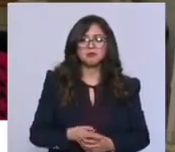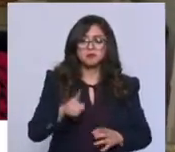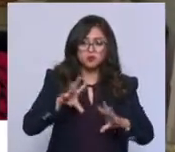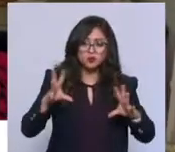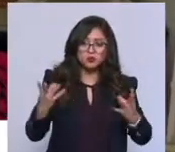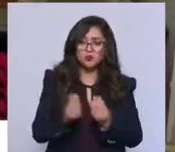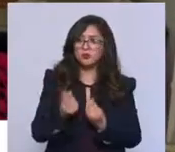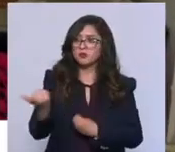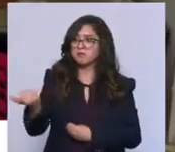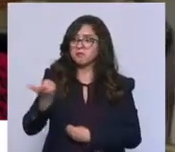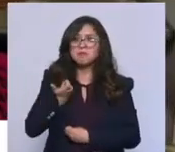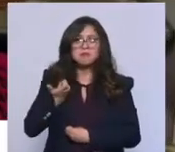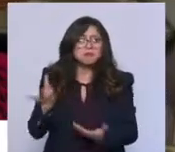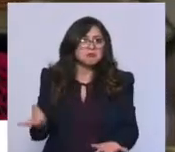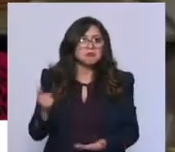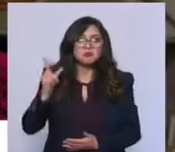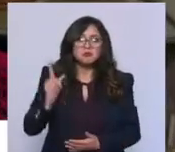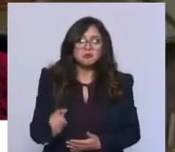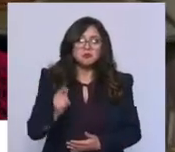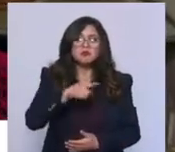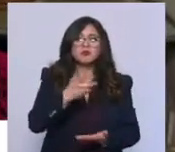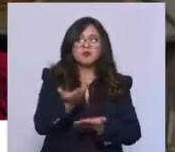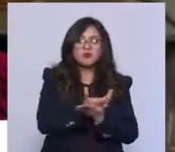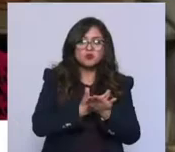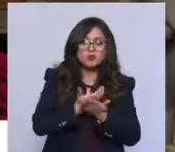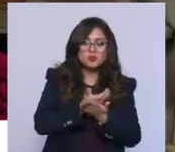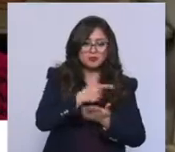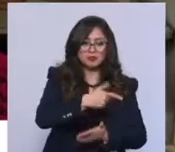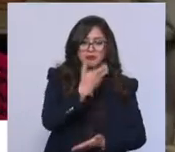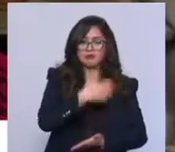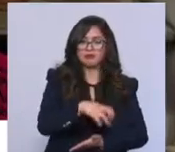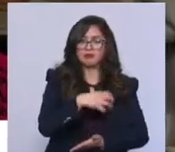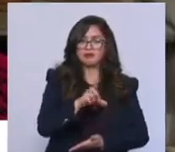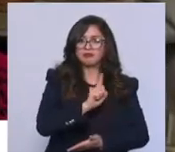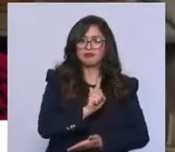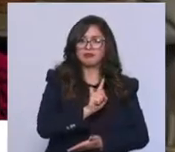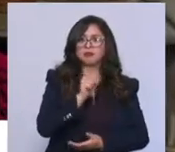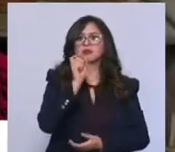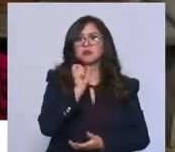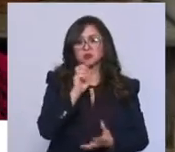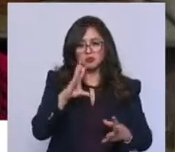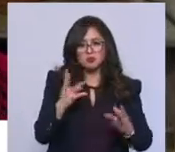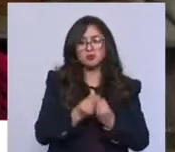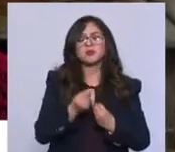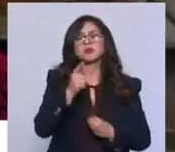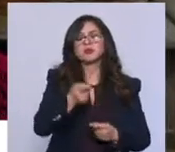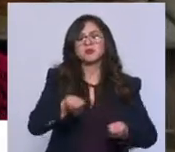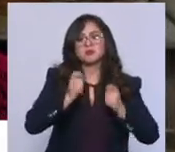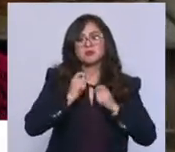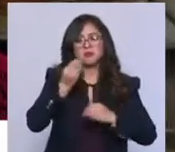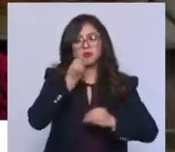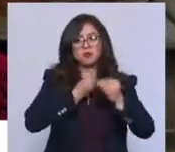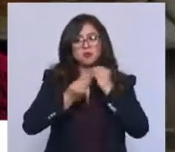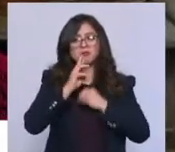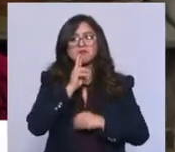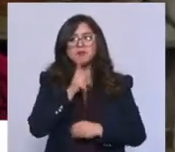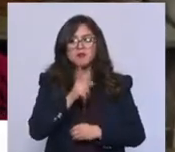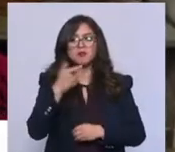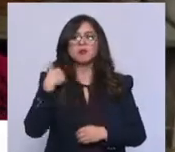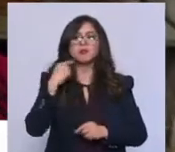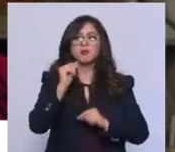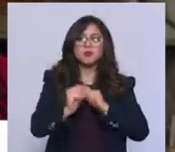nos dan, pues no es ni siquiera la sopa lo que cuesta. Sí, es un beneficio muy grande y también yo he visto que